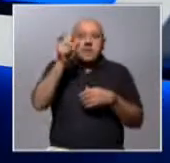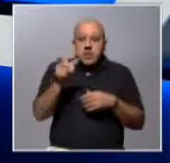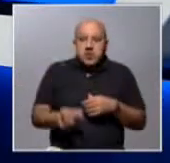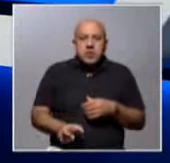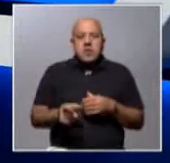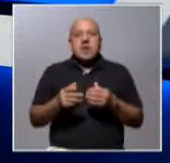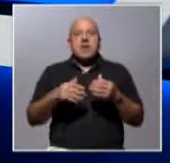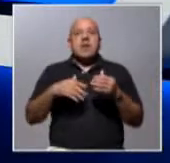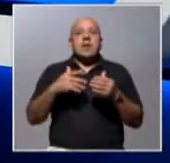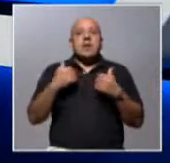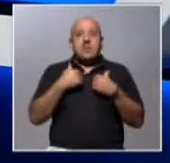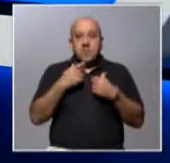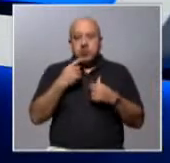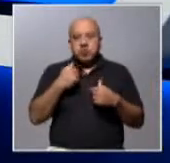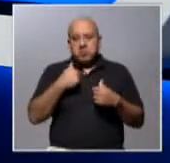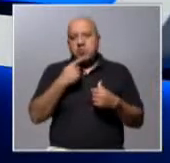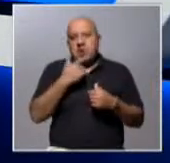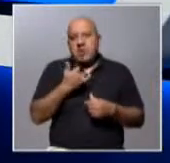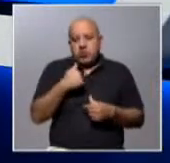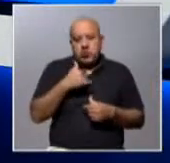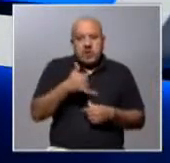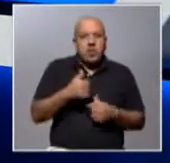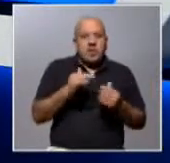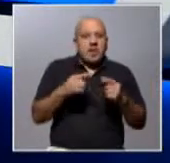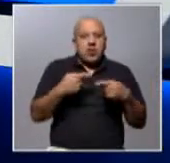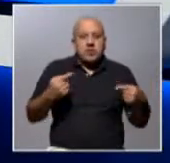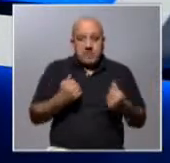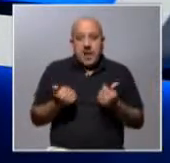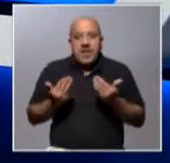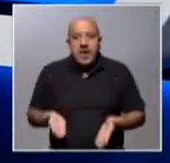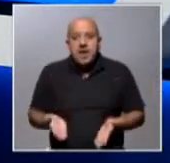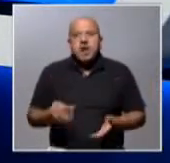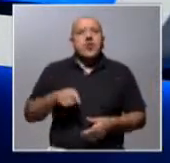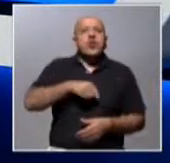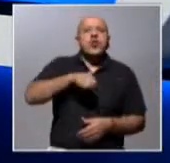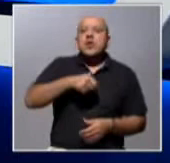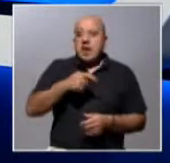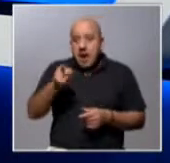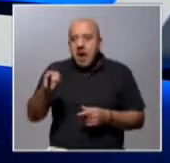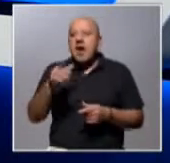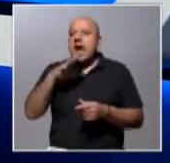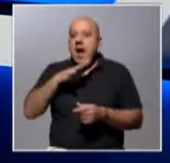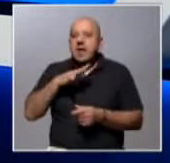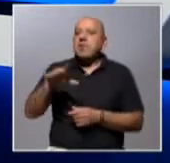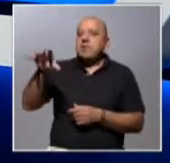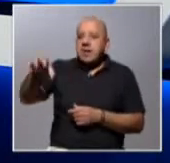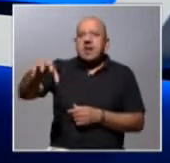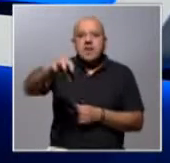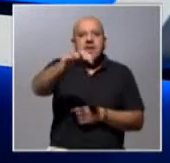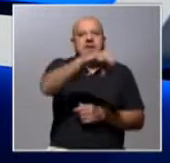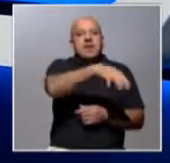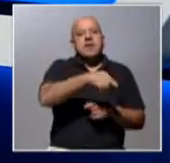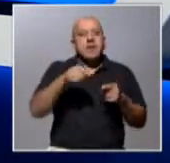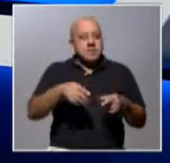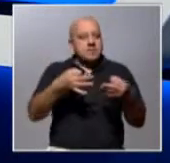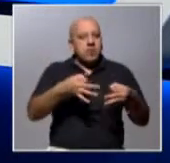a dónde llevar sus donaciones, pero que tenga mucho para elegir. Eso es una gran alegría y habla también de nuestra sociedad. Bueno,